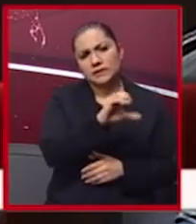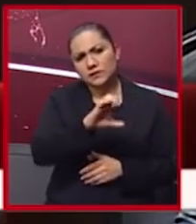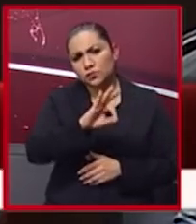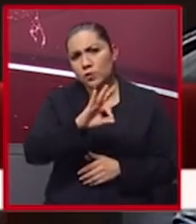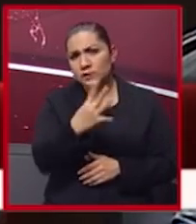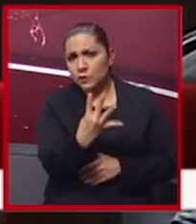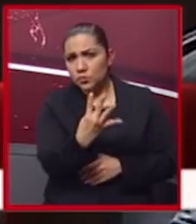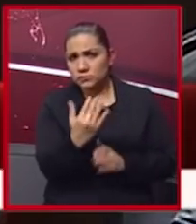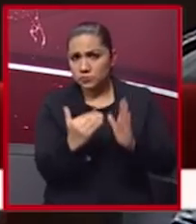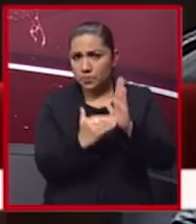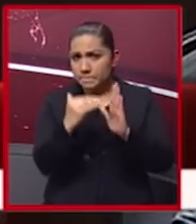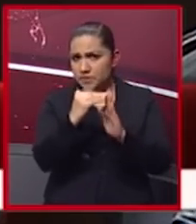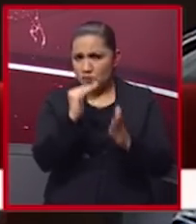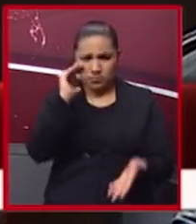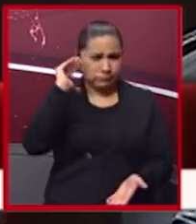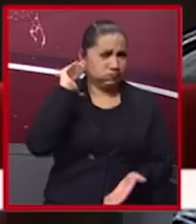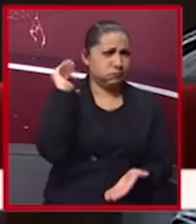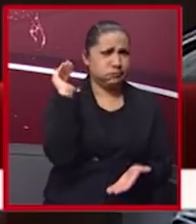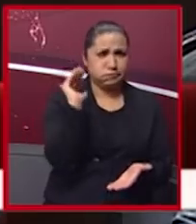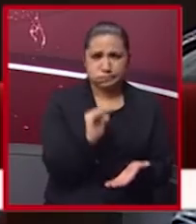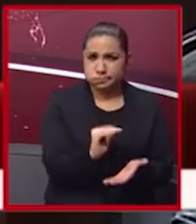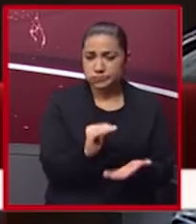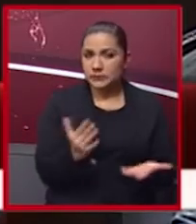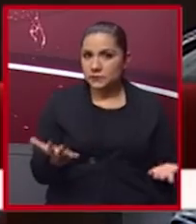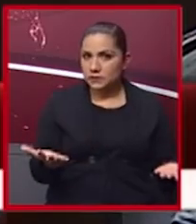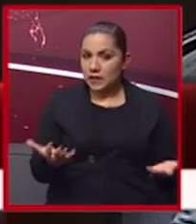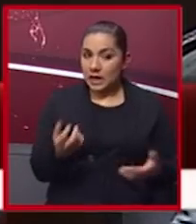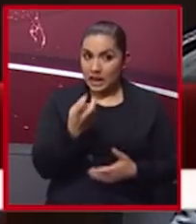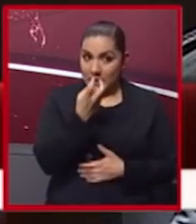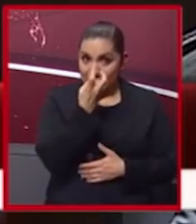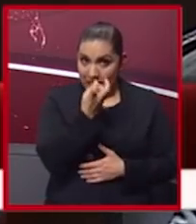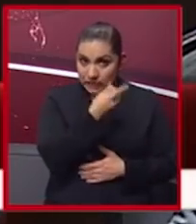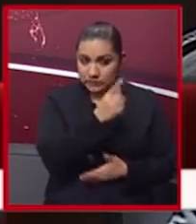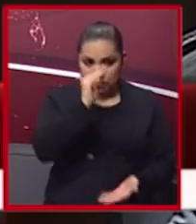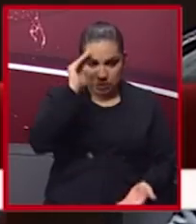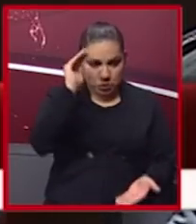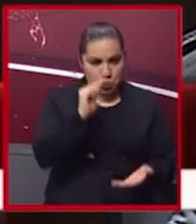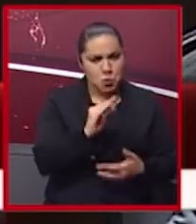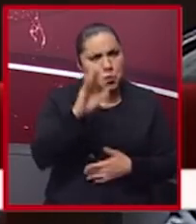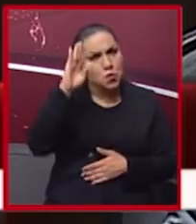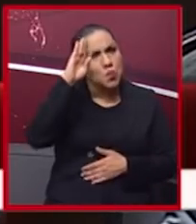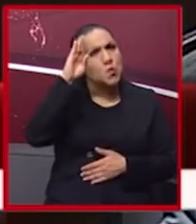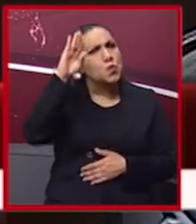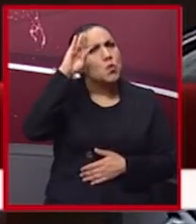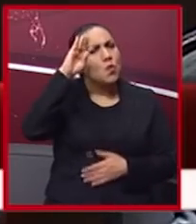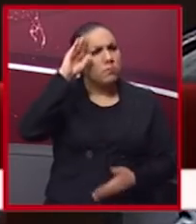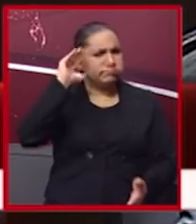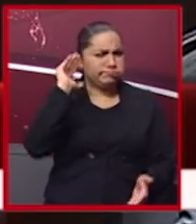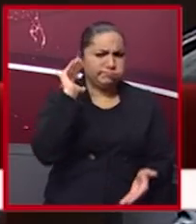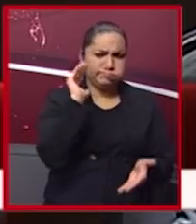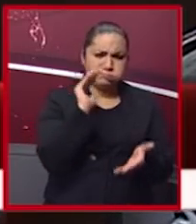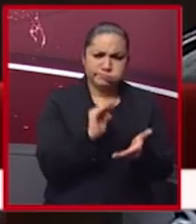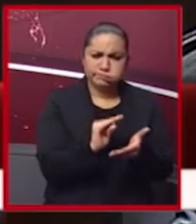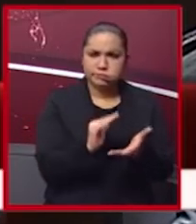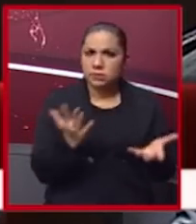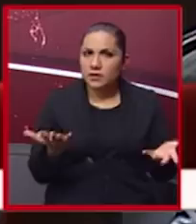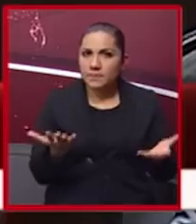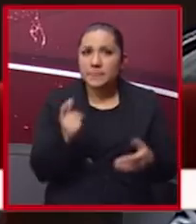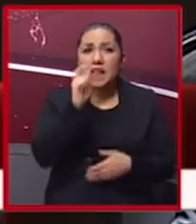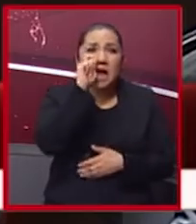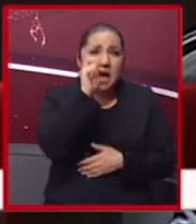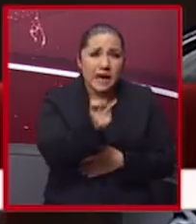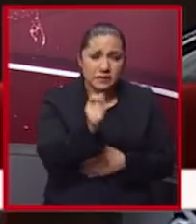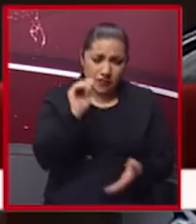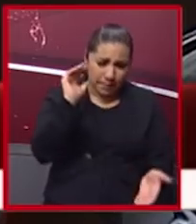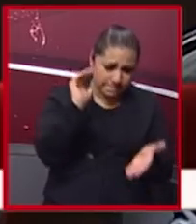3,644 millones. Esta reducción es sin duda grandísima. Se le dejó poco menos del 15%